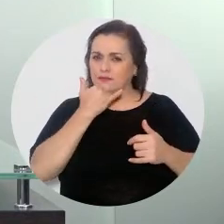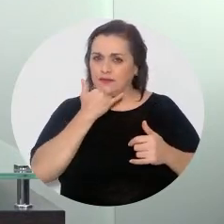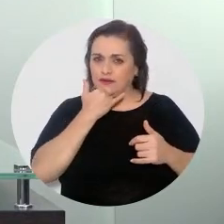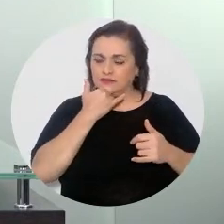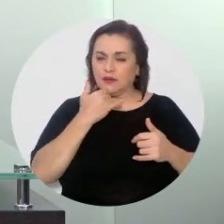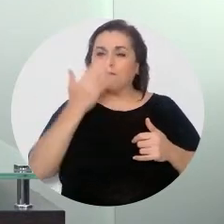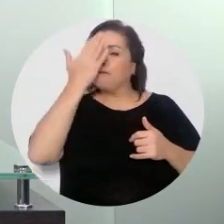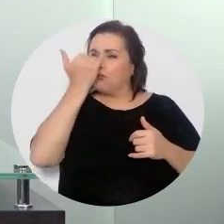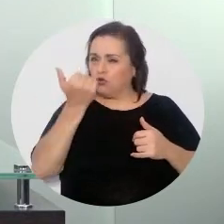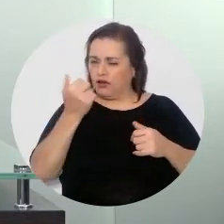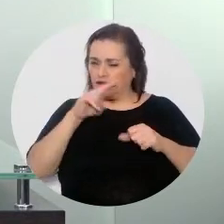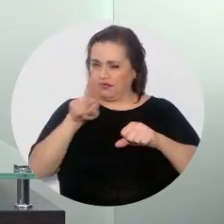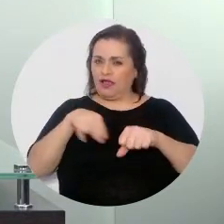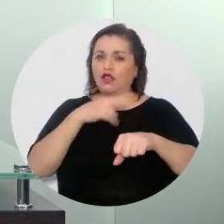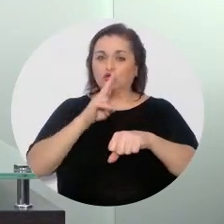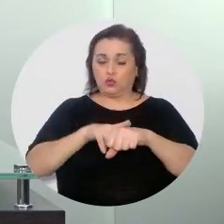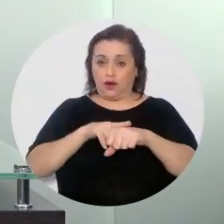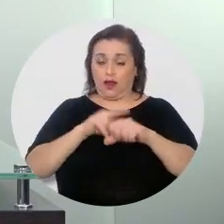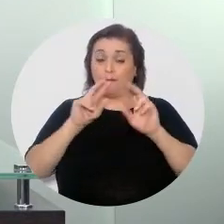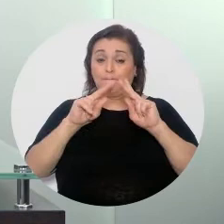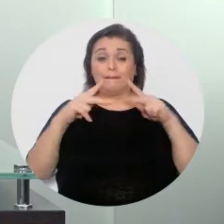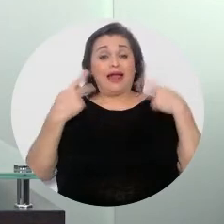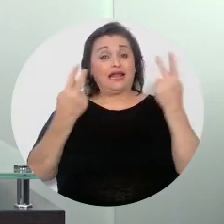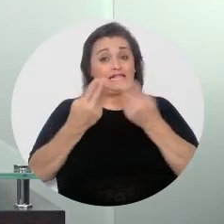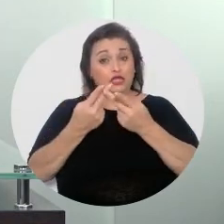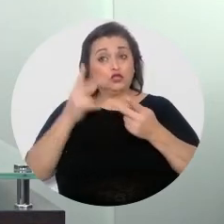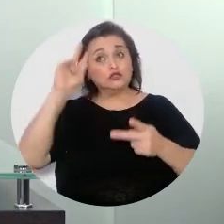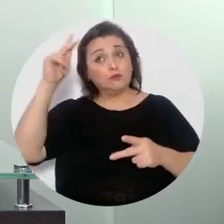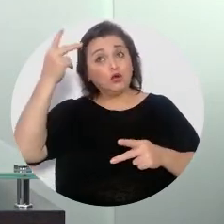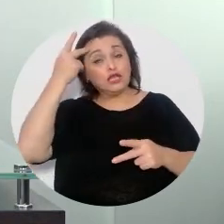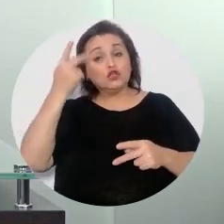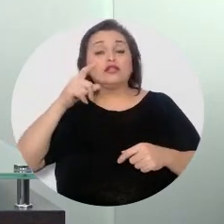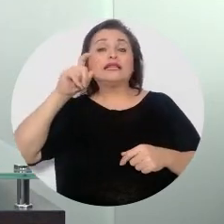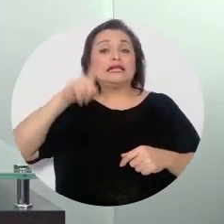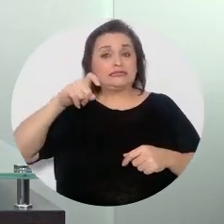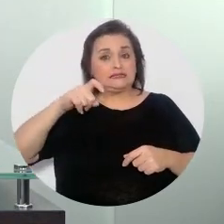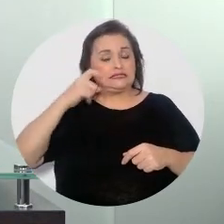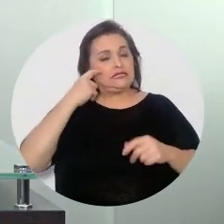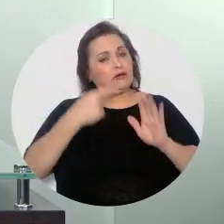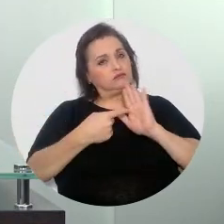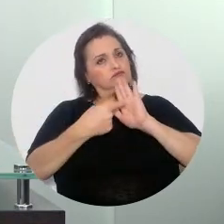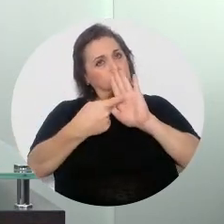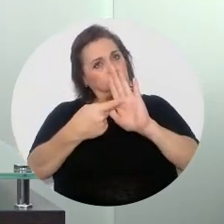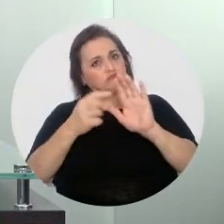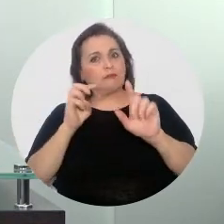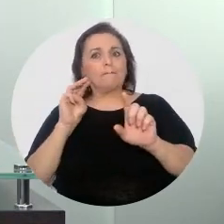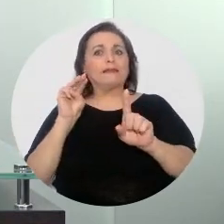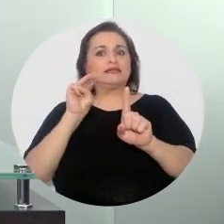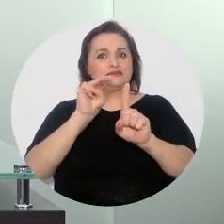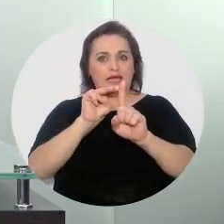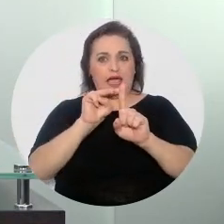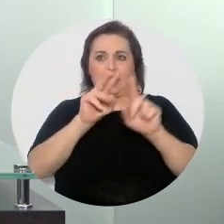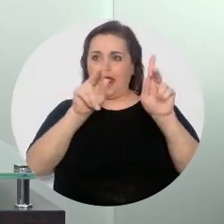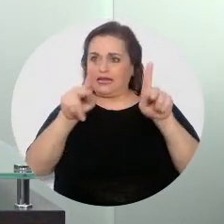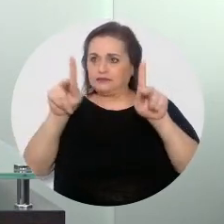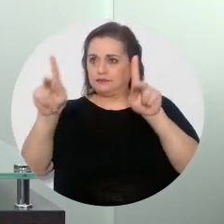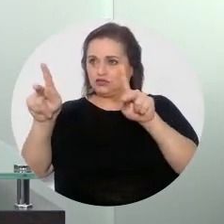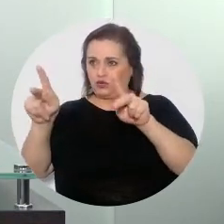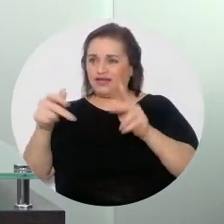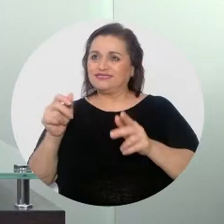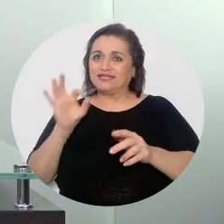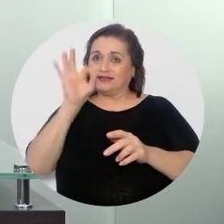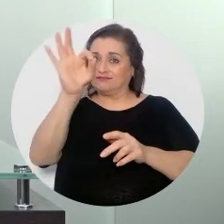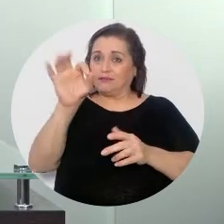¿Qué sucede y por qué es natural? A ver, los partidos políticos requieren dar a conocer su mensaje al